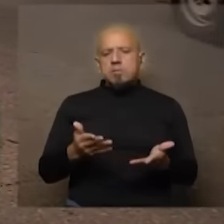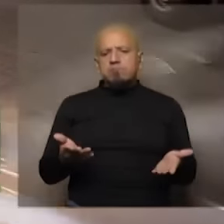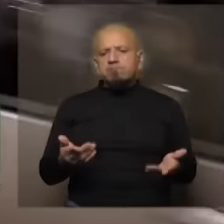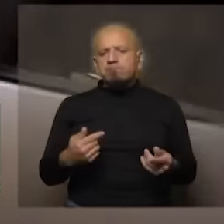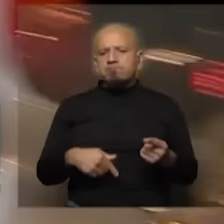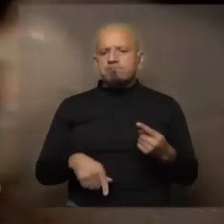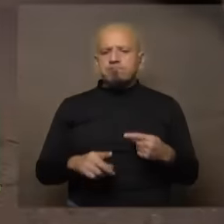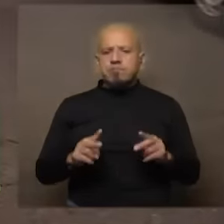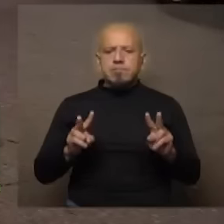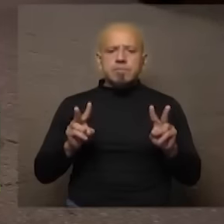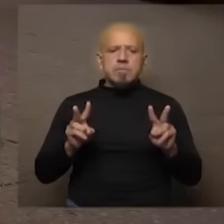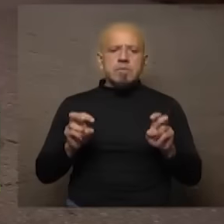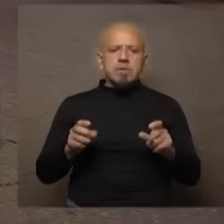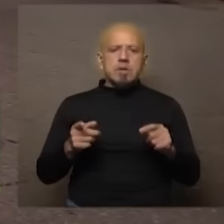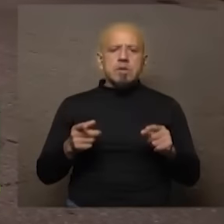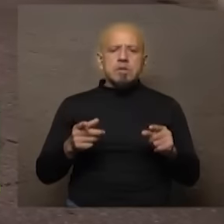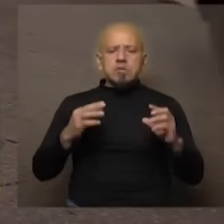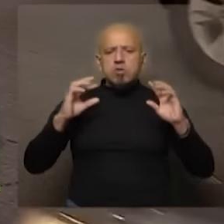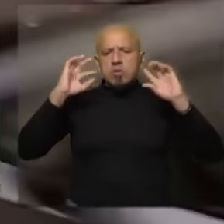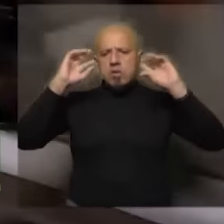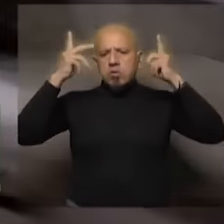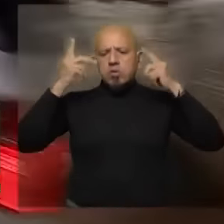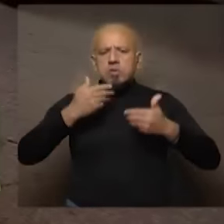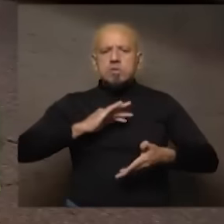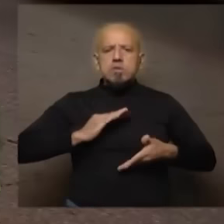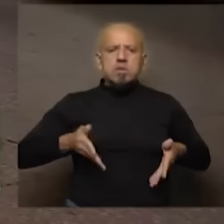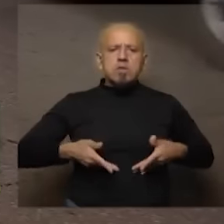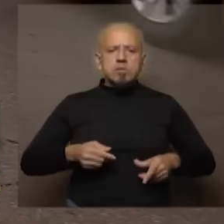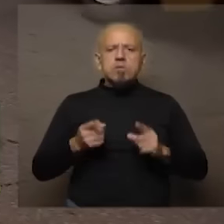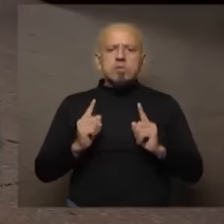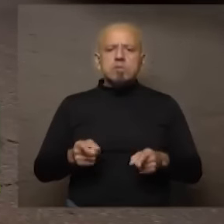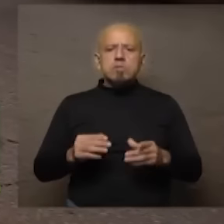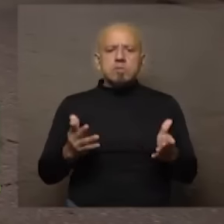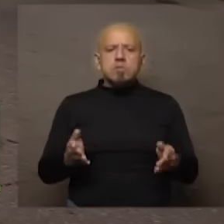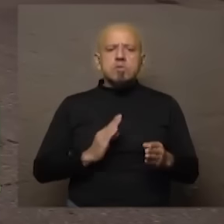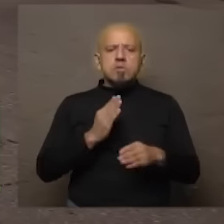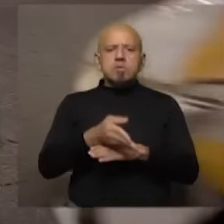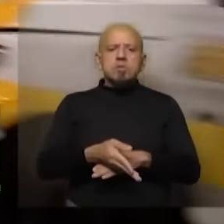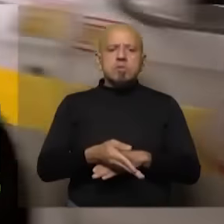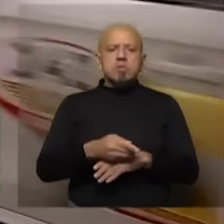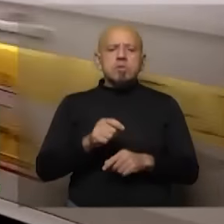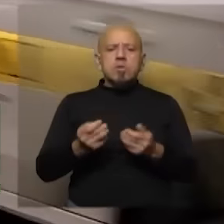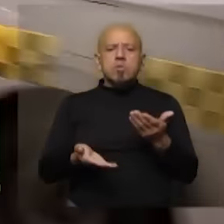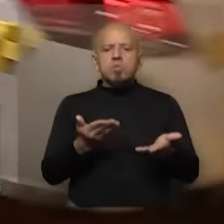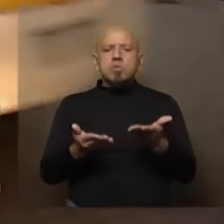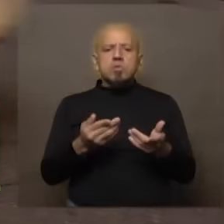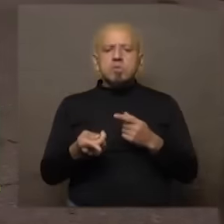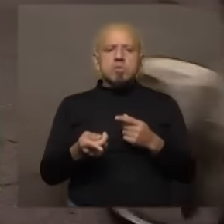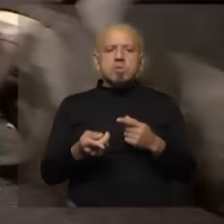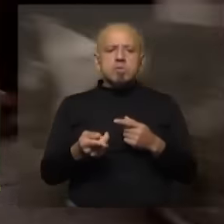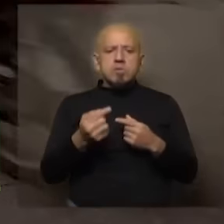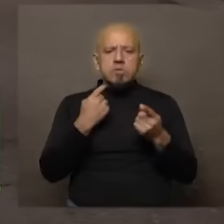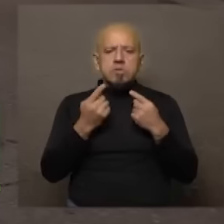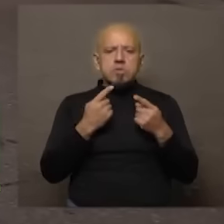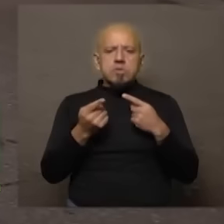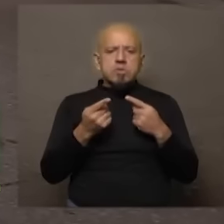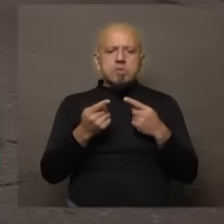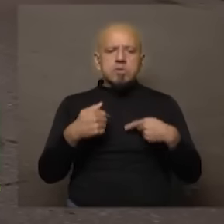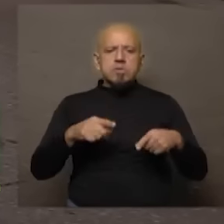en estos datos que tienen que ver con la violencia de género y que tienen también que ver con el acceso a la justicia. Es por eso que vamos a estar hablando justamente con